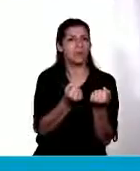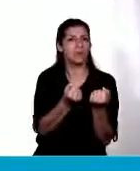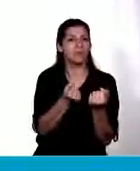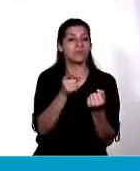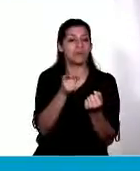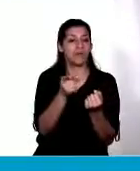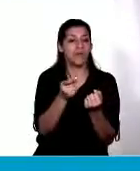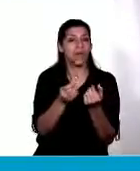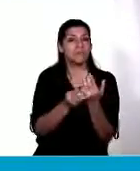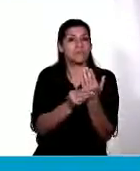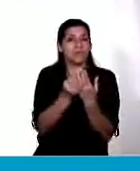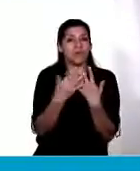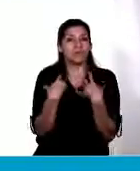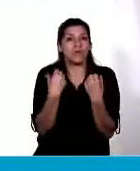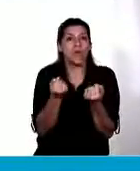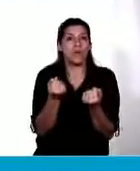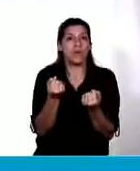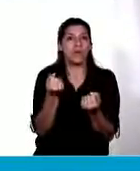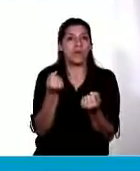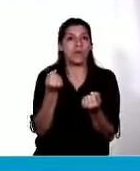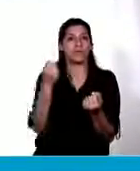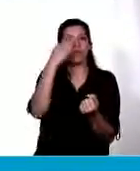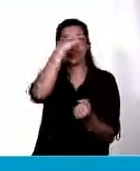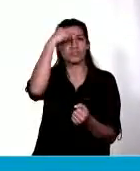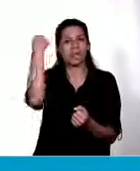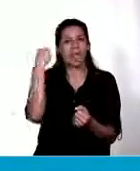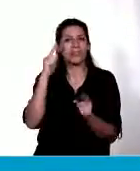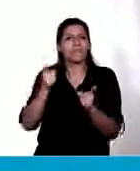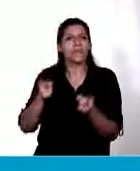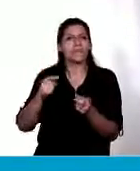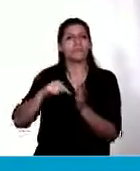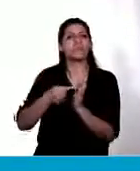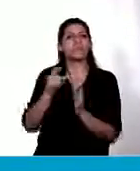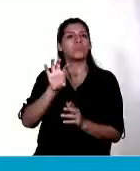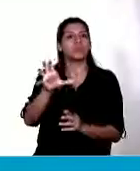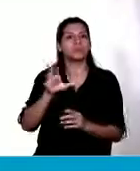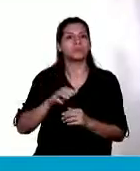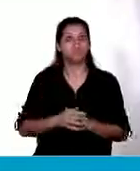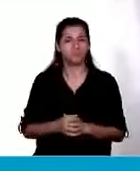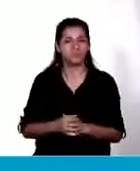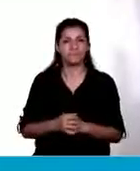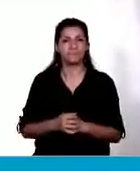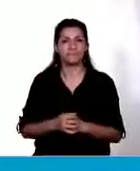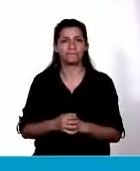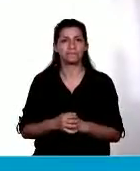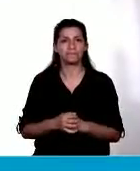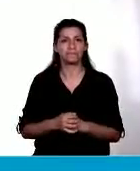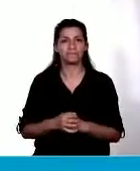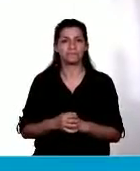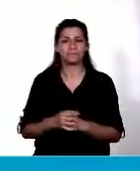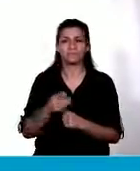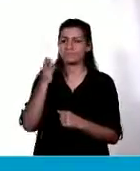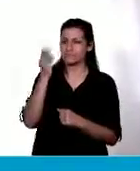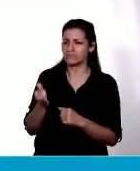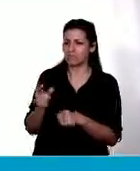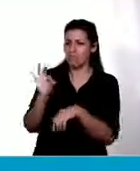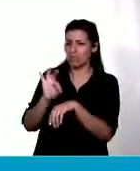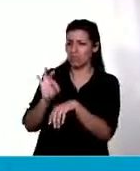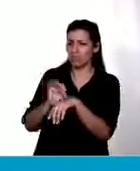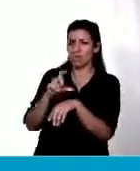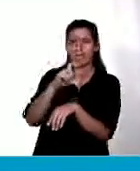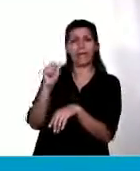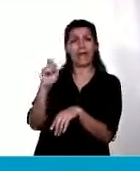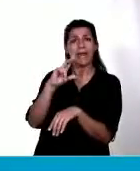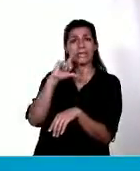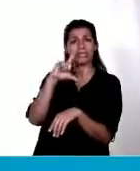nivel nacional y también en la provincia de Buenos Aires. Se ha dicho de Carrillo claramente que